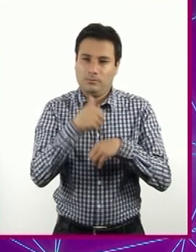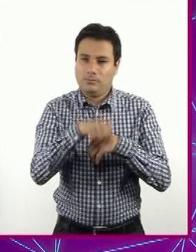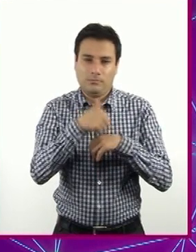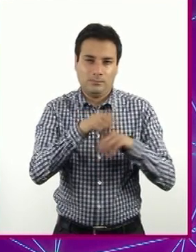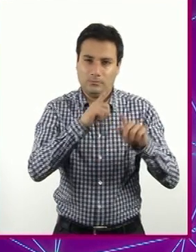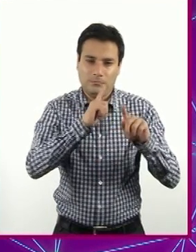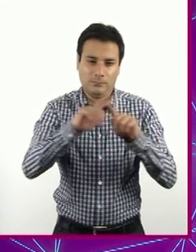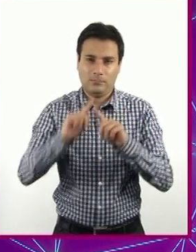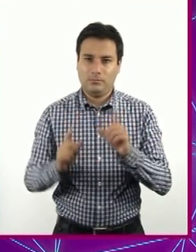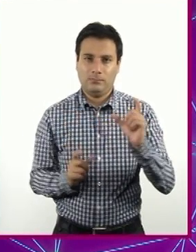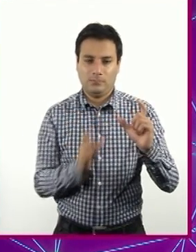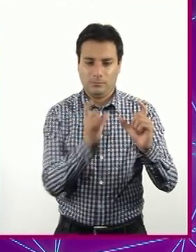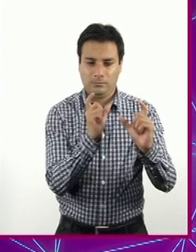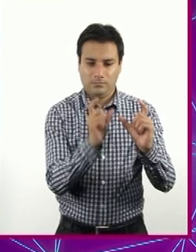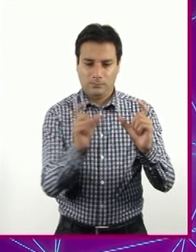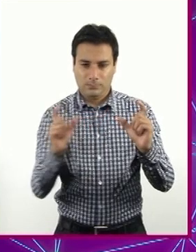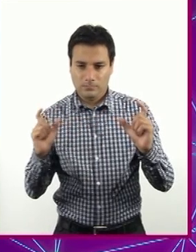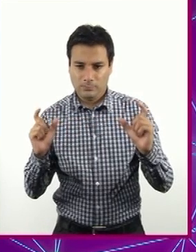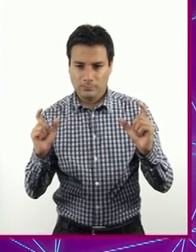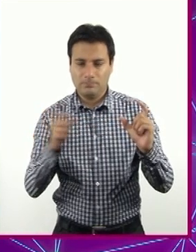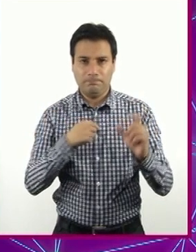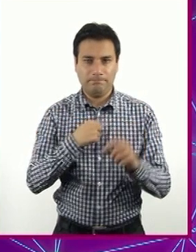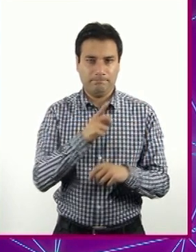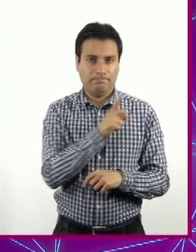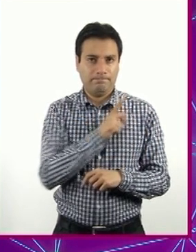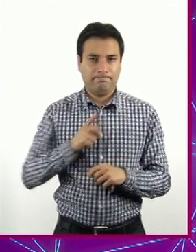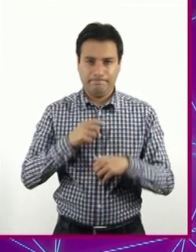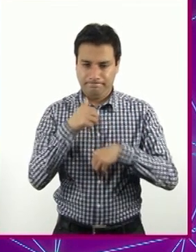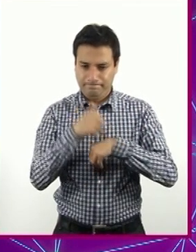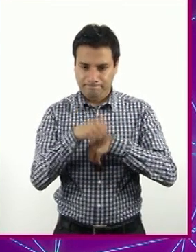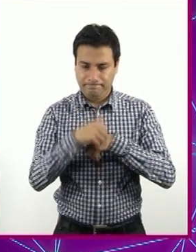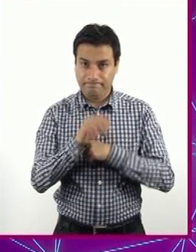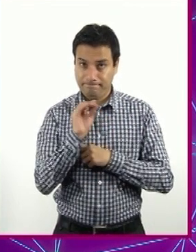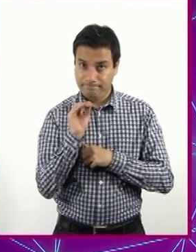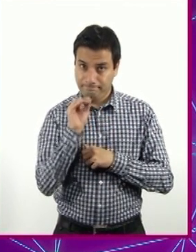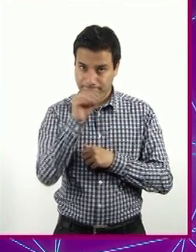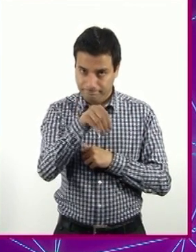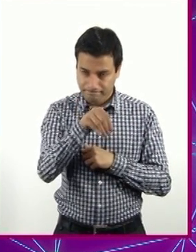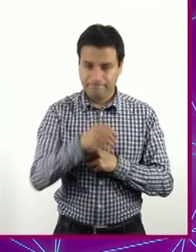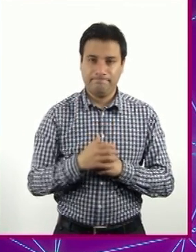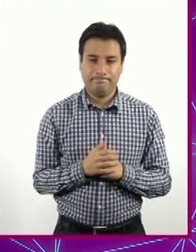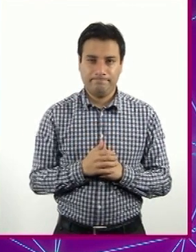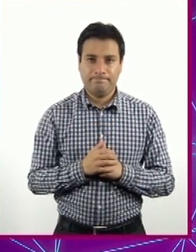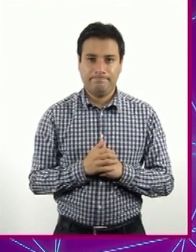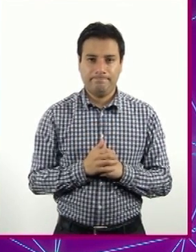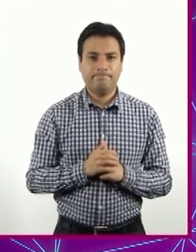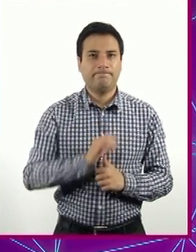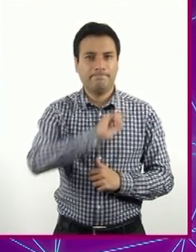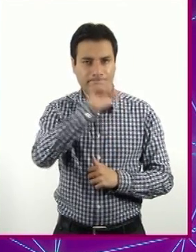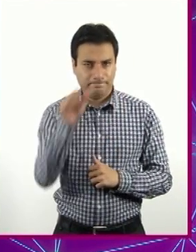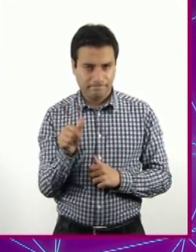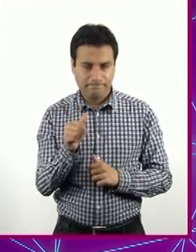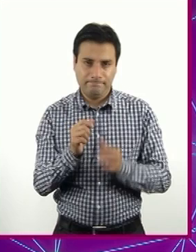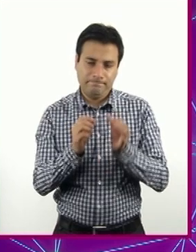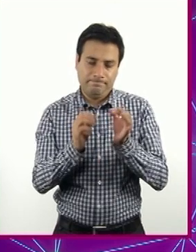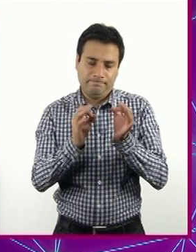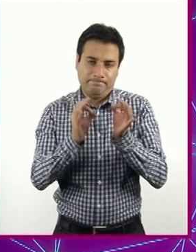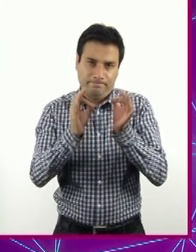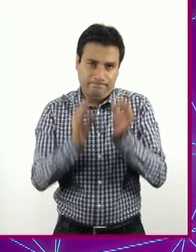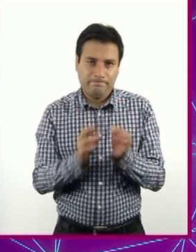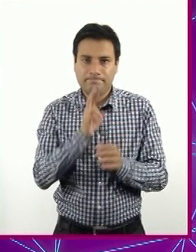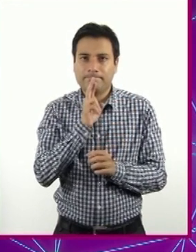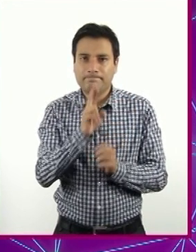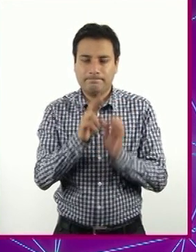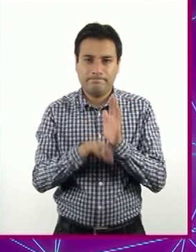y debemos sustituir los valores de la posición en la fórmula para encontrar los términos de la sucesión.